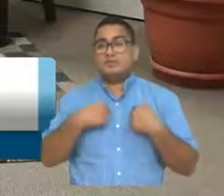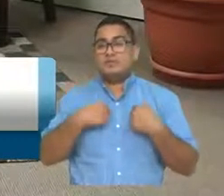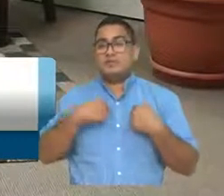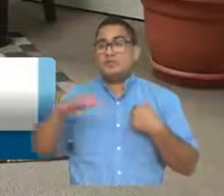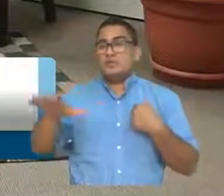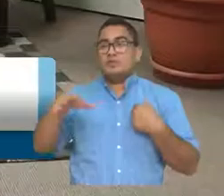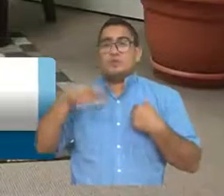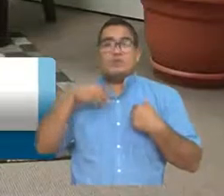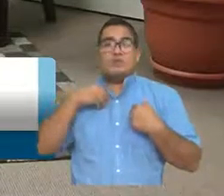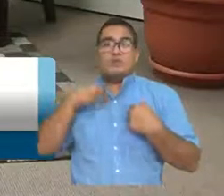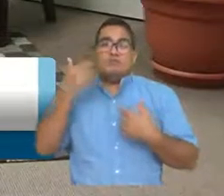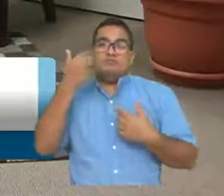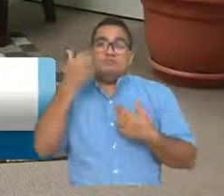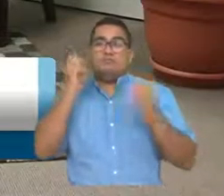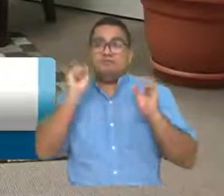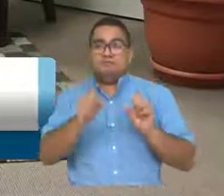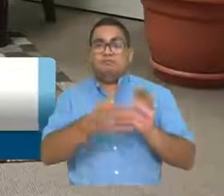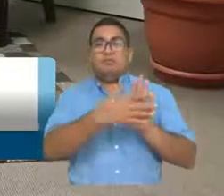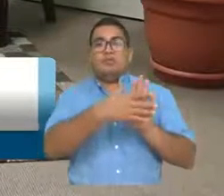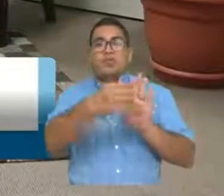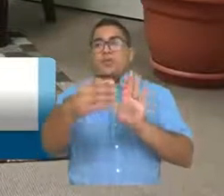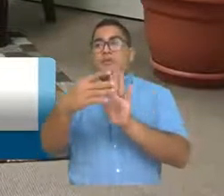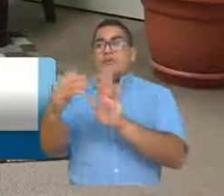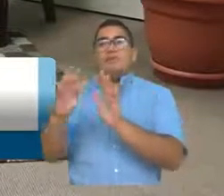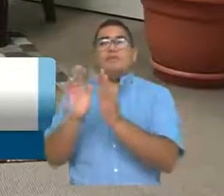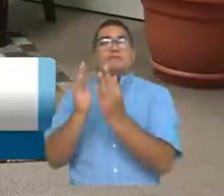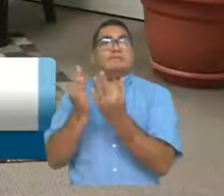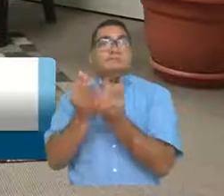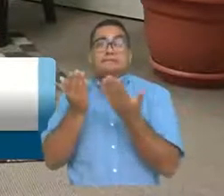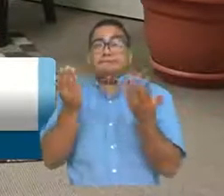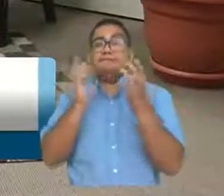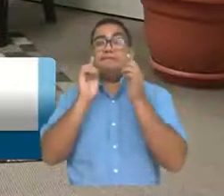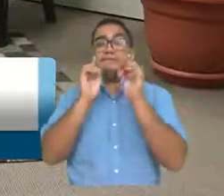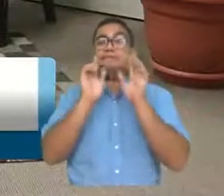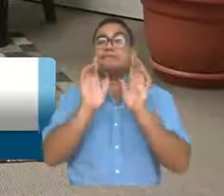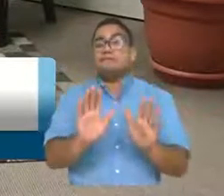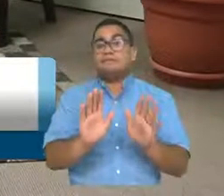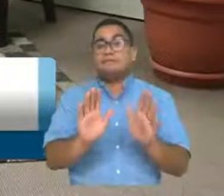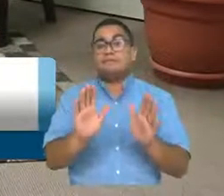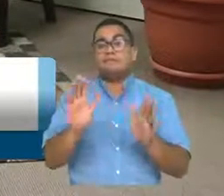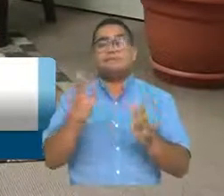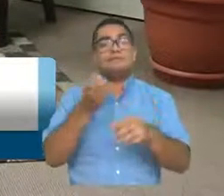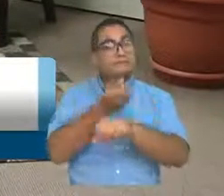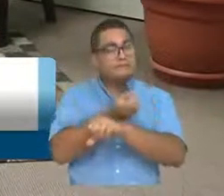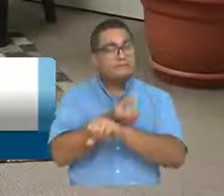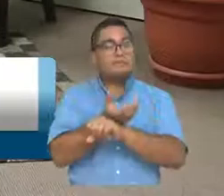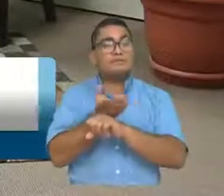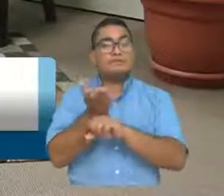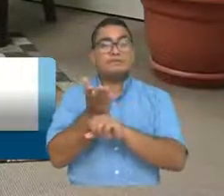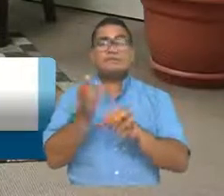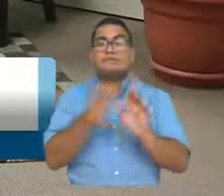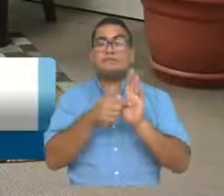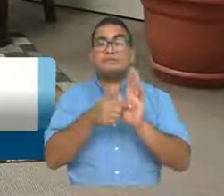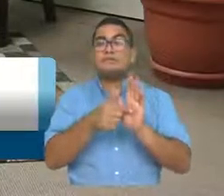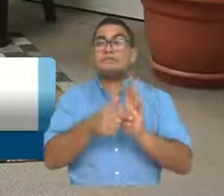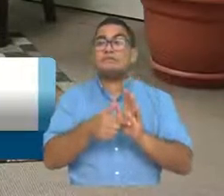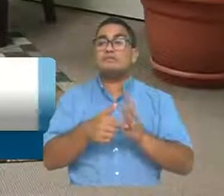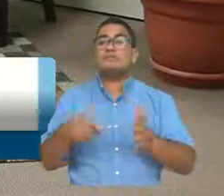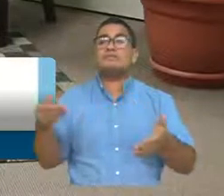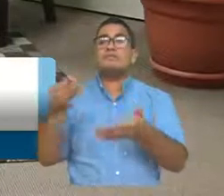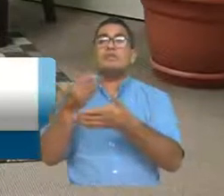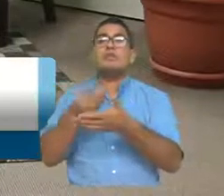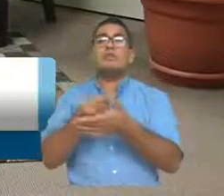calle, no sé a quién saludé, no sé con quién conversé, no sé si esa persona también es